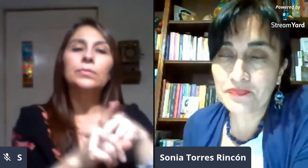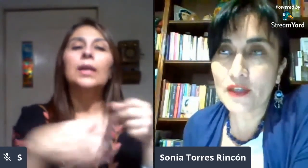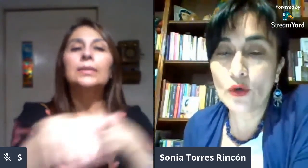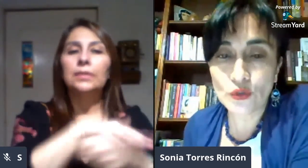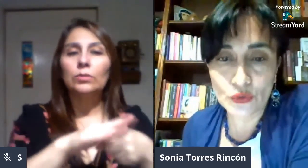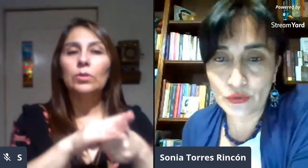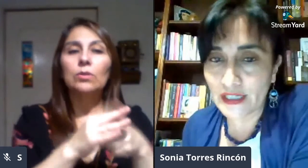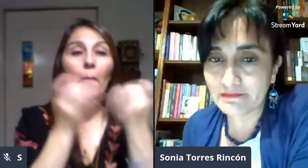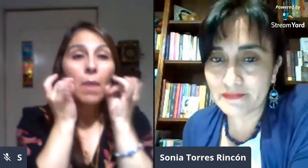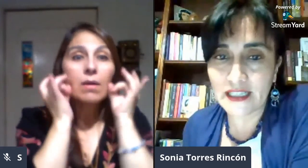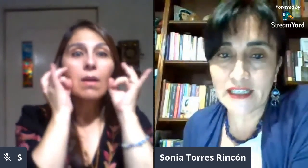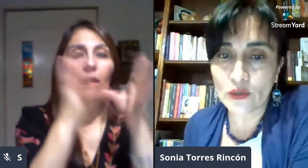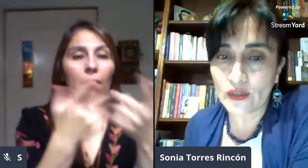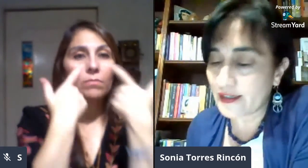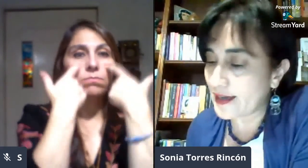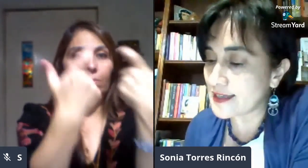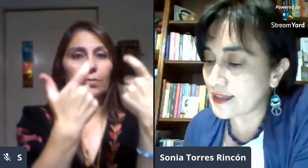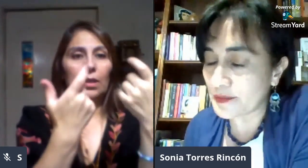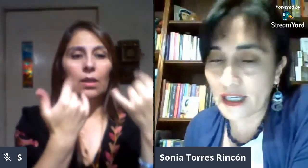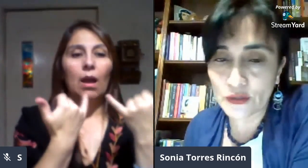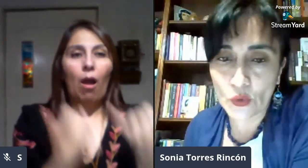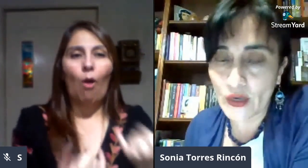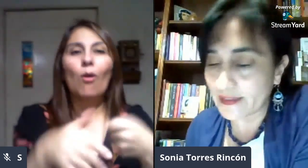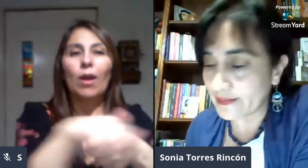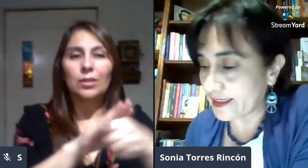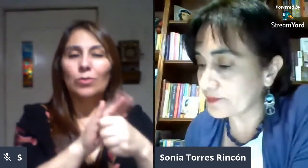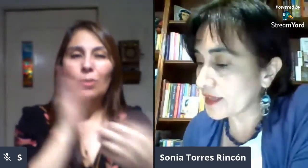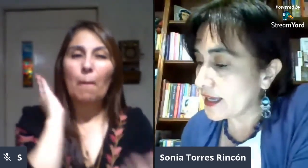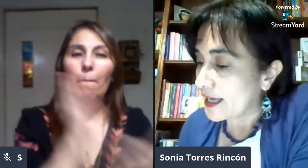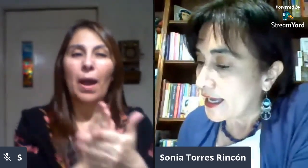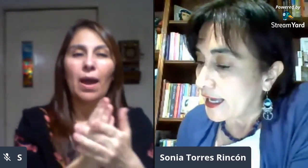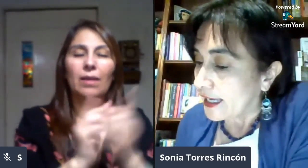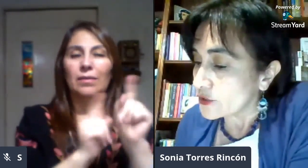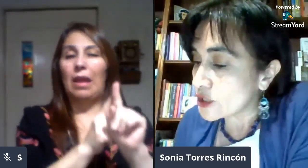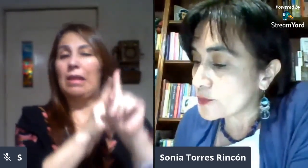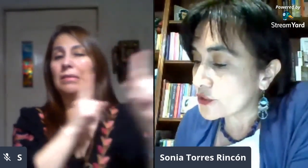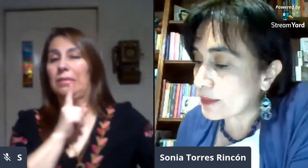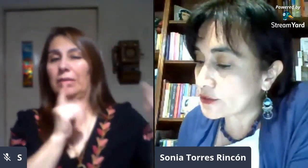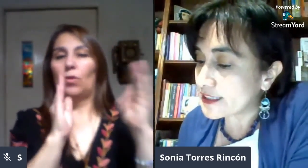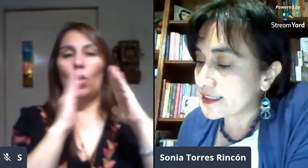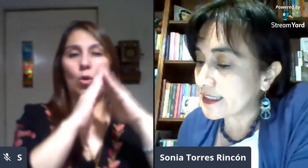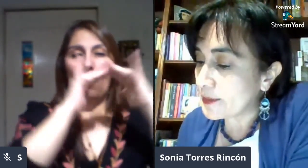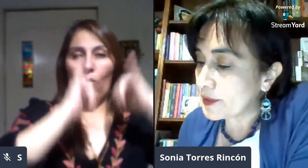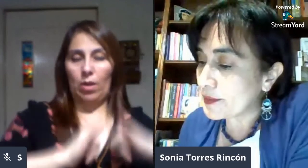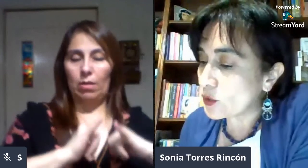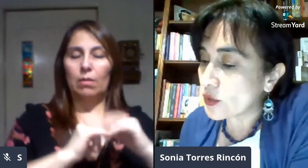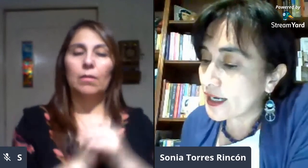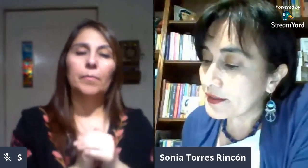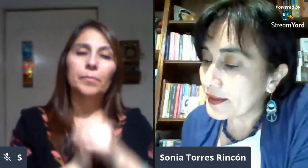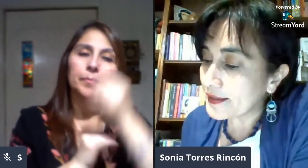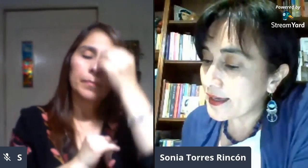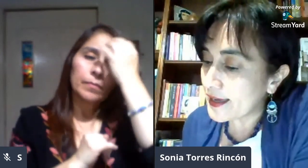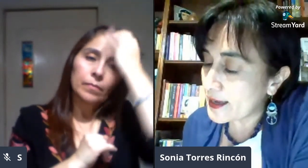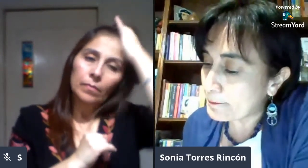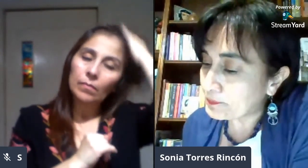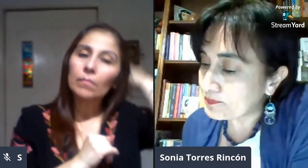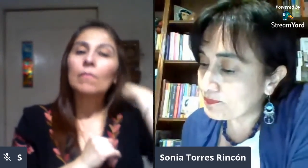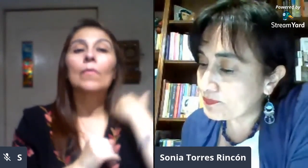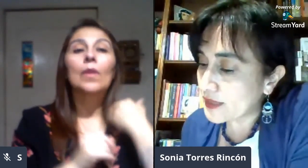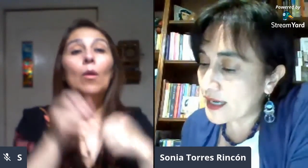esta coyuntura de aislamiento, cuarentena. Entonces, podríamos decir, en primer lugar,